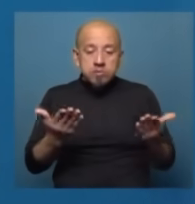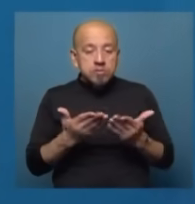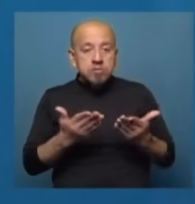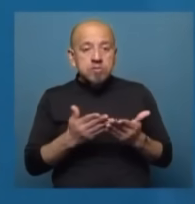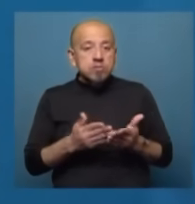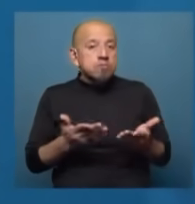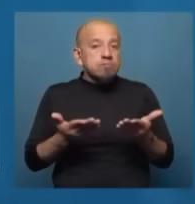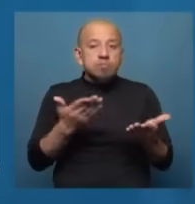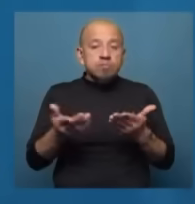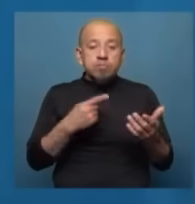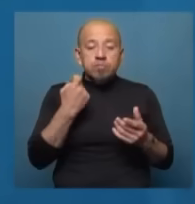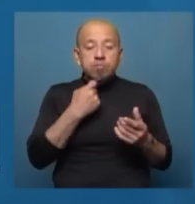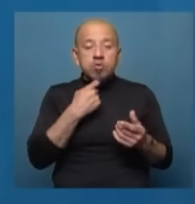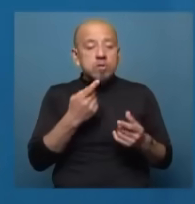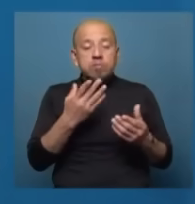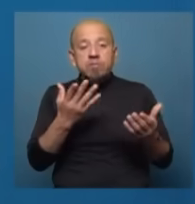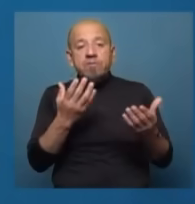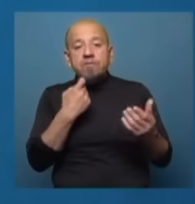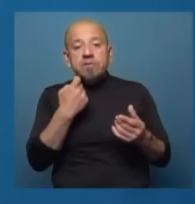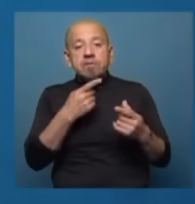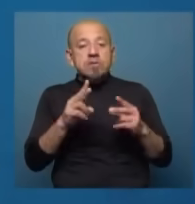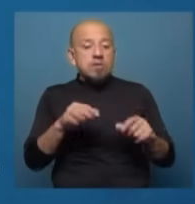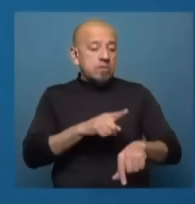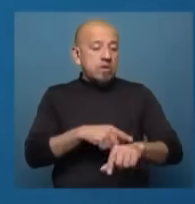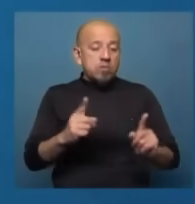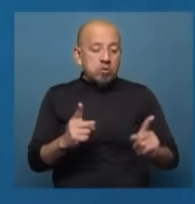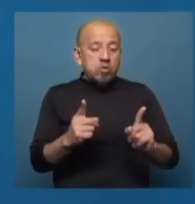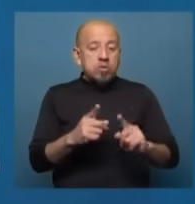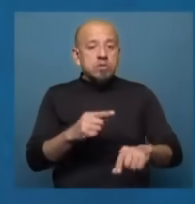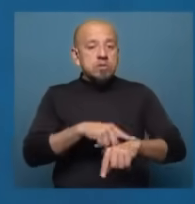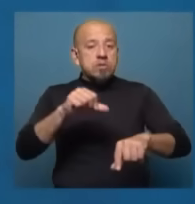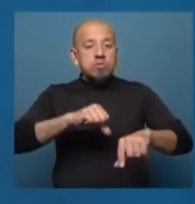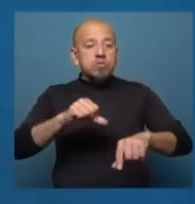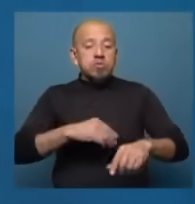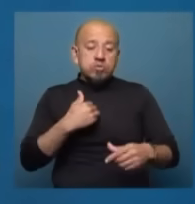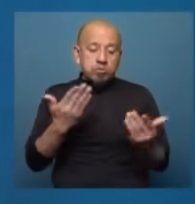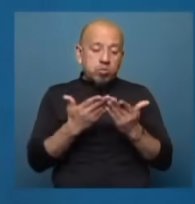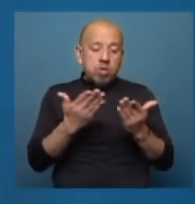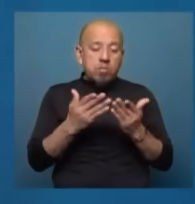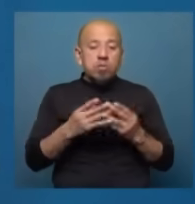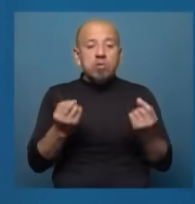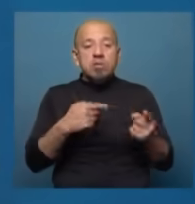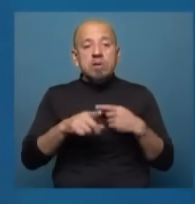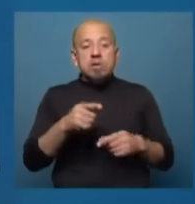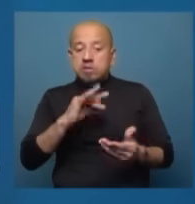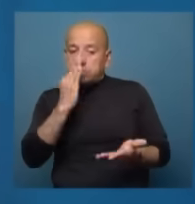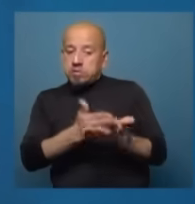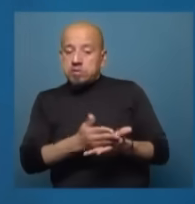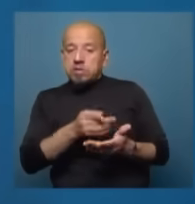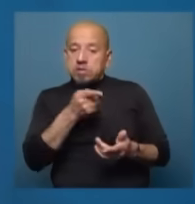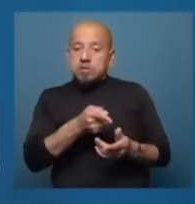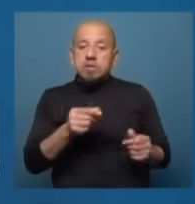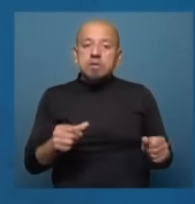ninguno digo porque la defensa decía que tenía tiempo acotado en realidad estudiamos lo máximo que pudimos porque para la formalización es eso lo que se